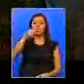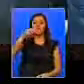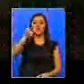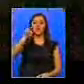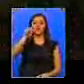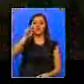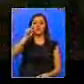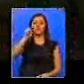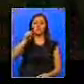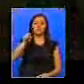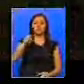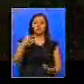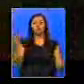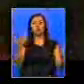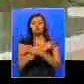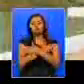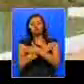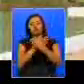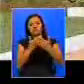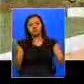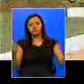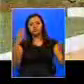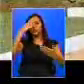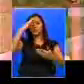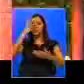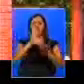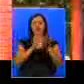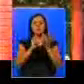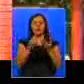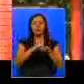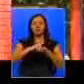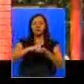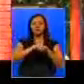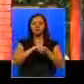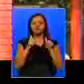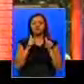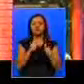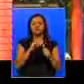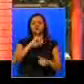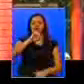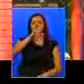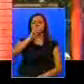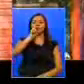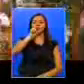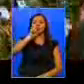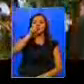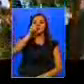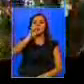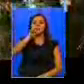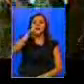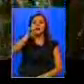los brazos abiertos, como siempre lo hacen los hermanos cubanos, Giovanni Pupo, Jorge Mayo,